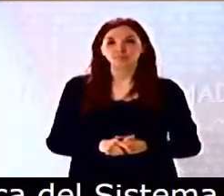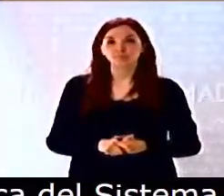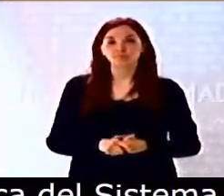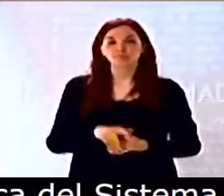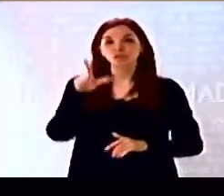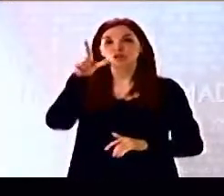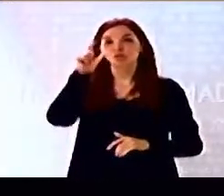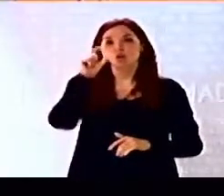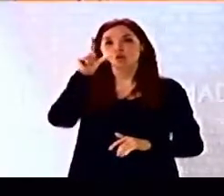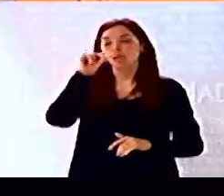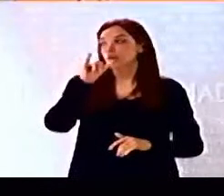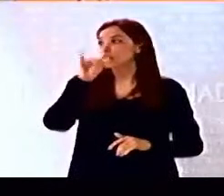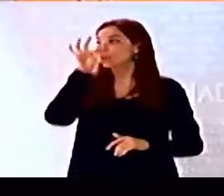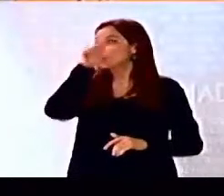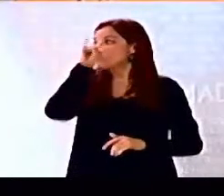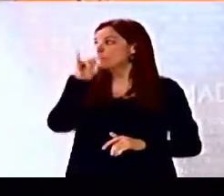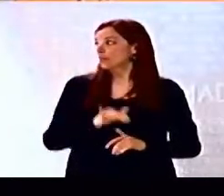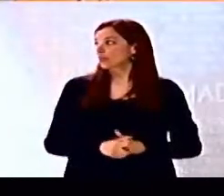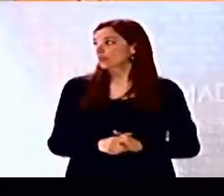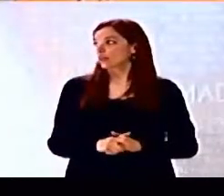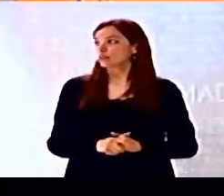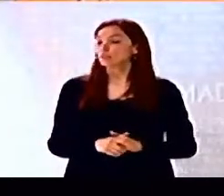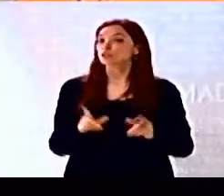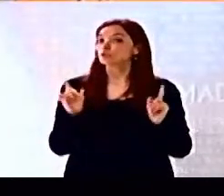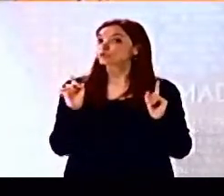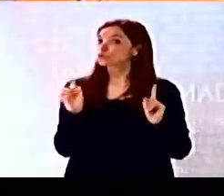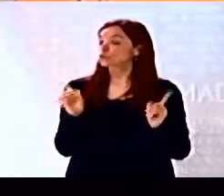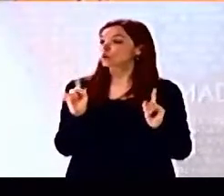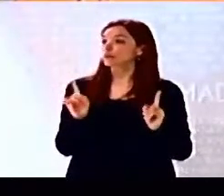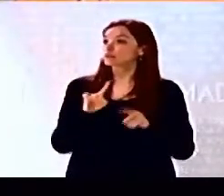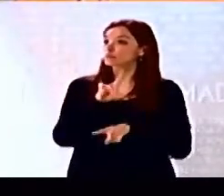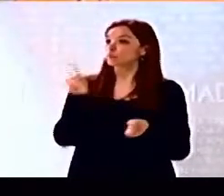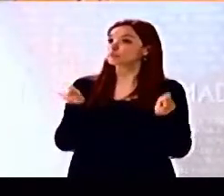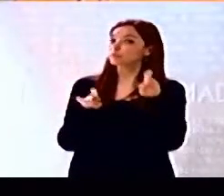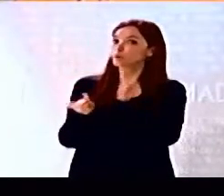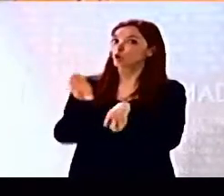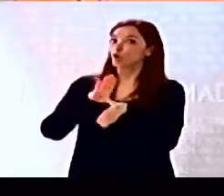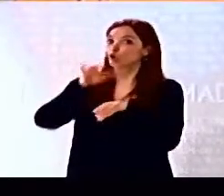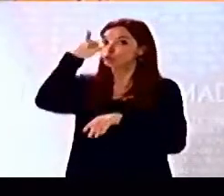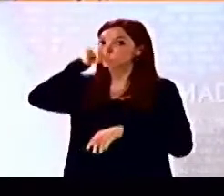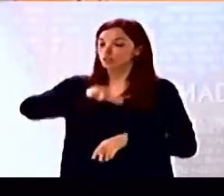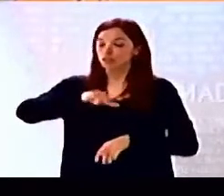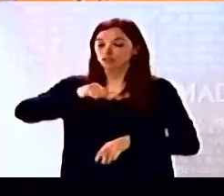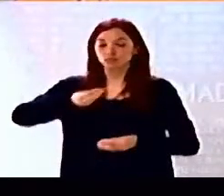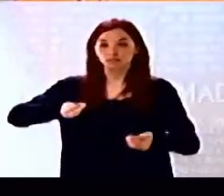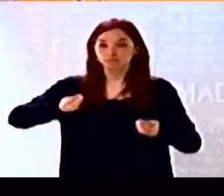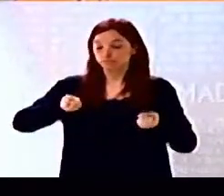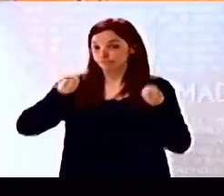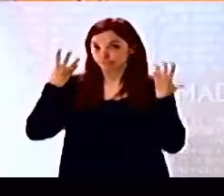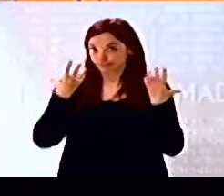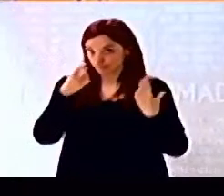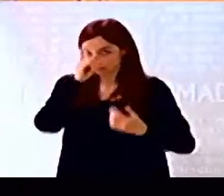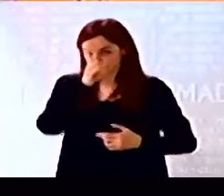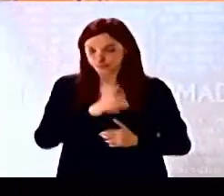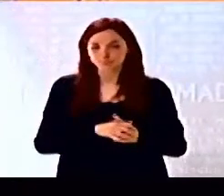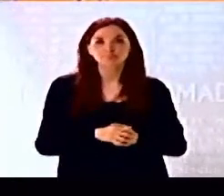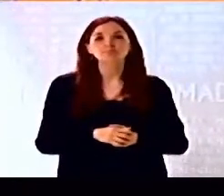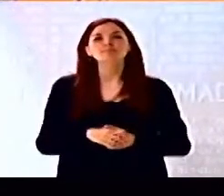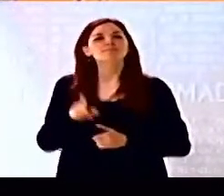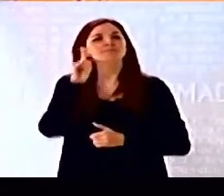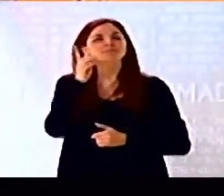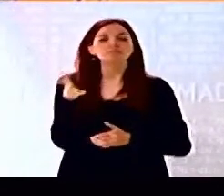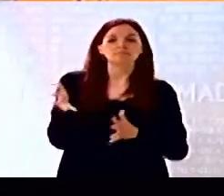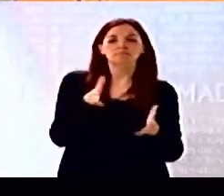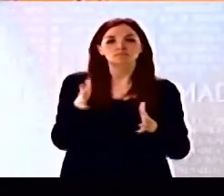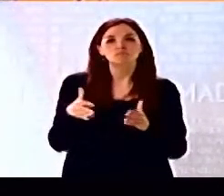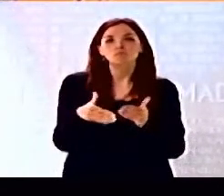Loli López. Sí, solamente un matiz, consejero, que no sé si lo ha dicho y se me ha pasado. No sé si hay una fecha o una